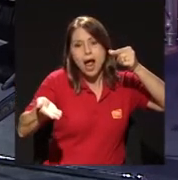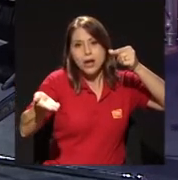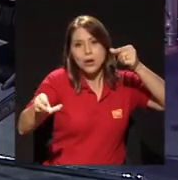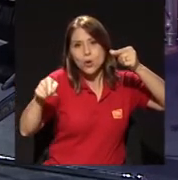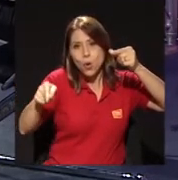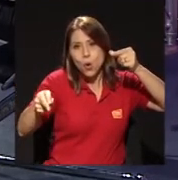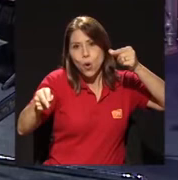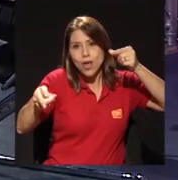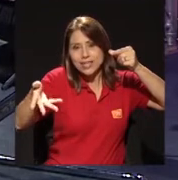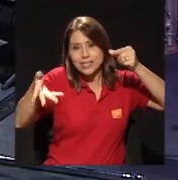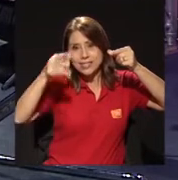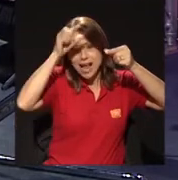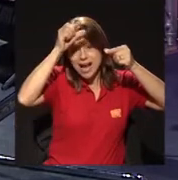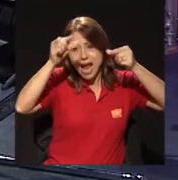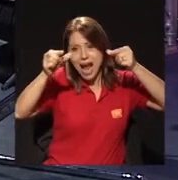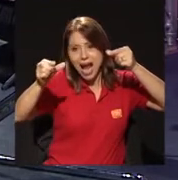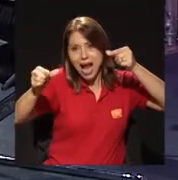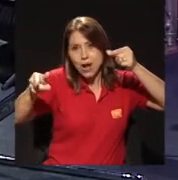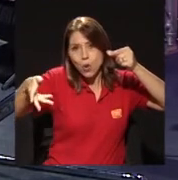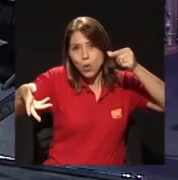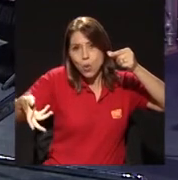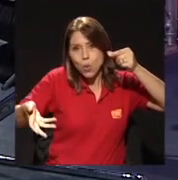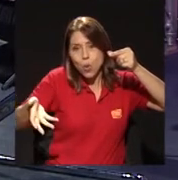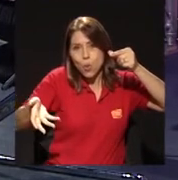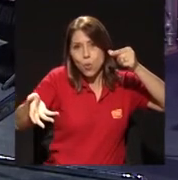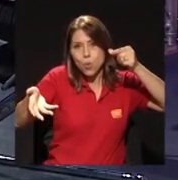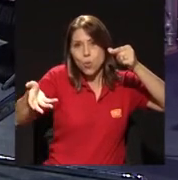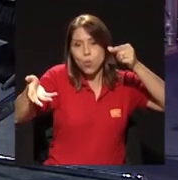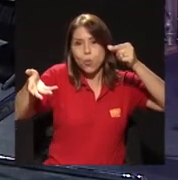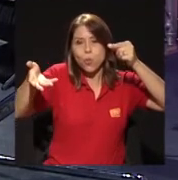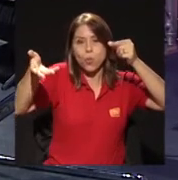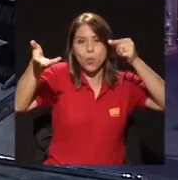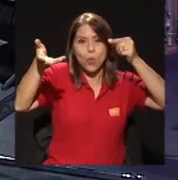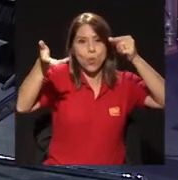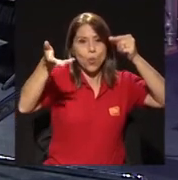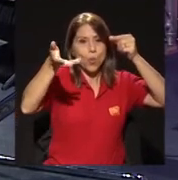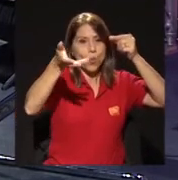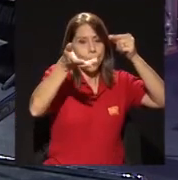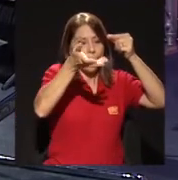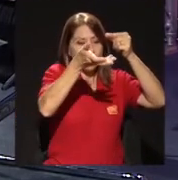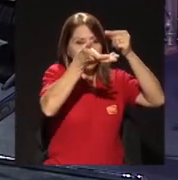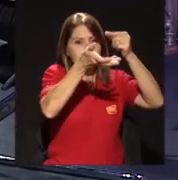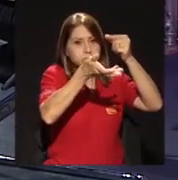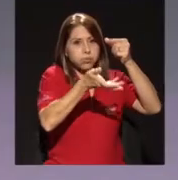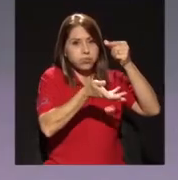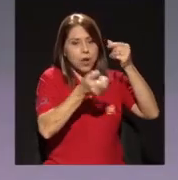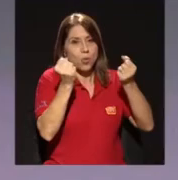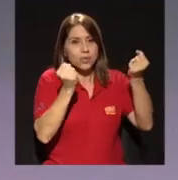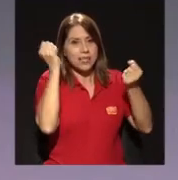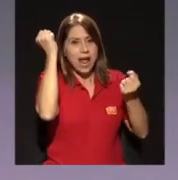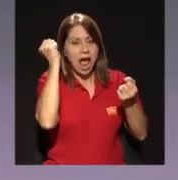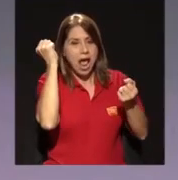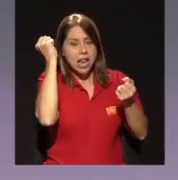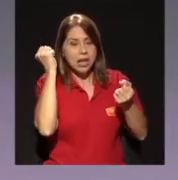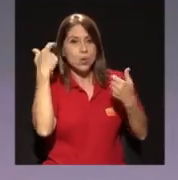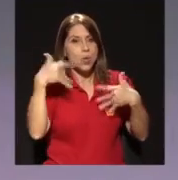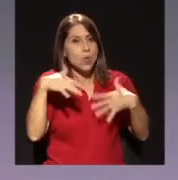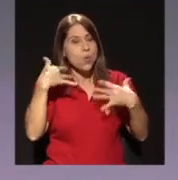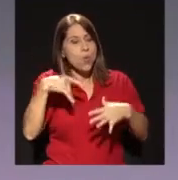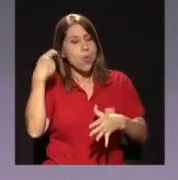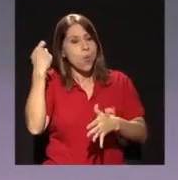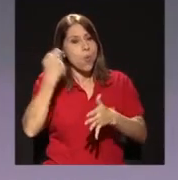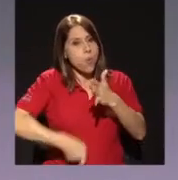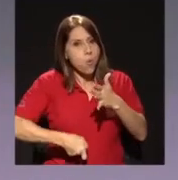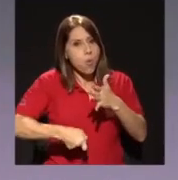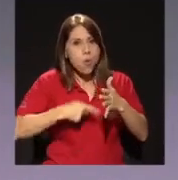desde ahí y montarlo encima de un tráiler. Es toda una odisea, ¿verdad? Y no es cualquiera que puede operar